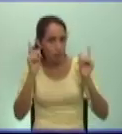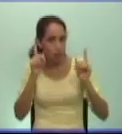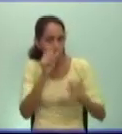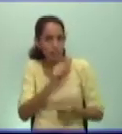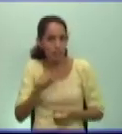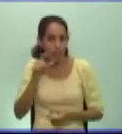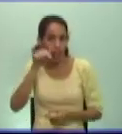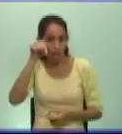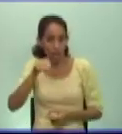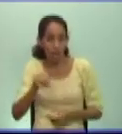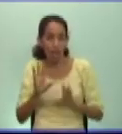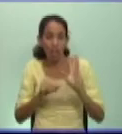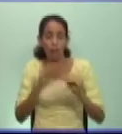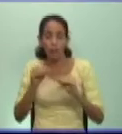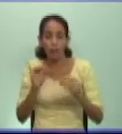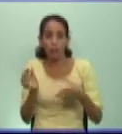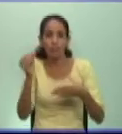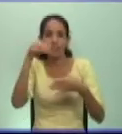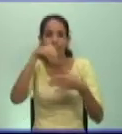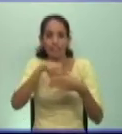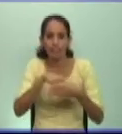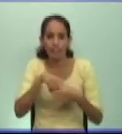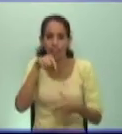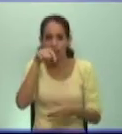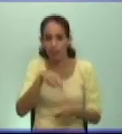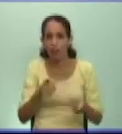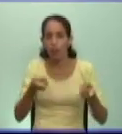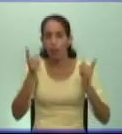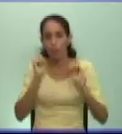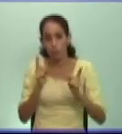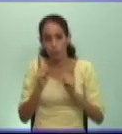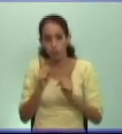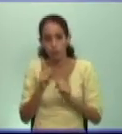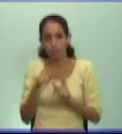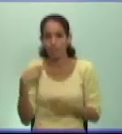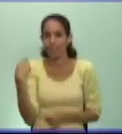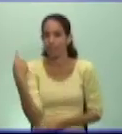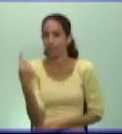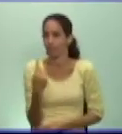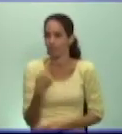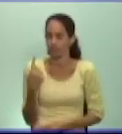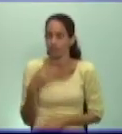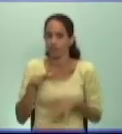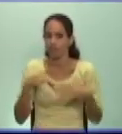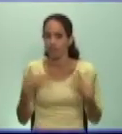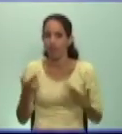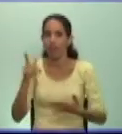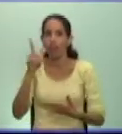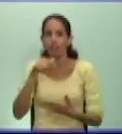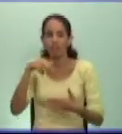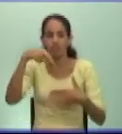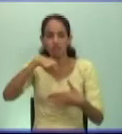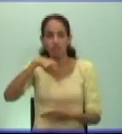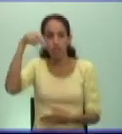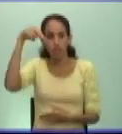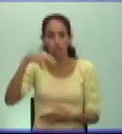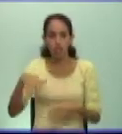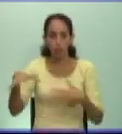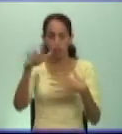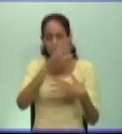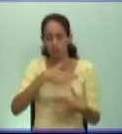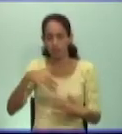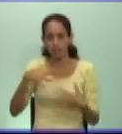de integración. Y ahora voy a hablar de política norteamericana, sobre todo en el área del continente, las relaciones